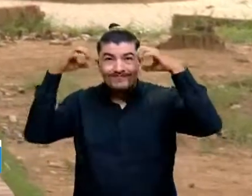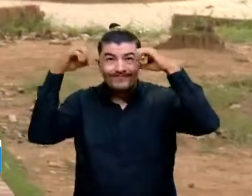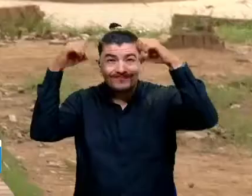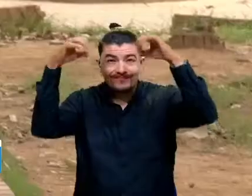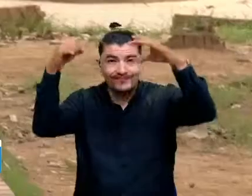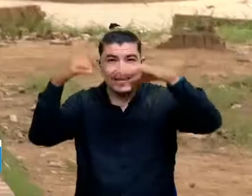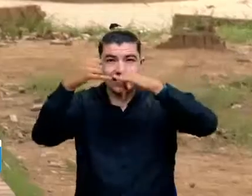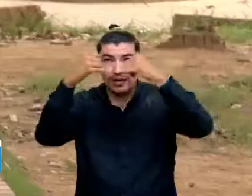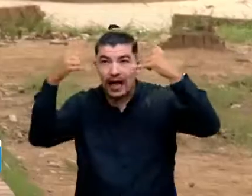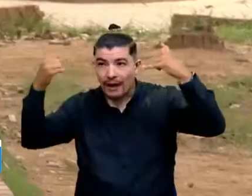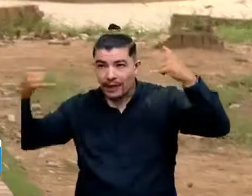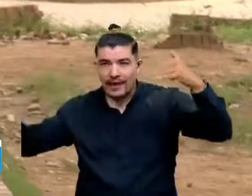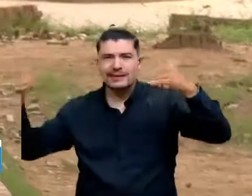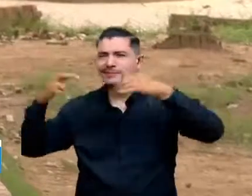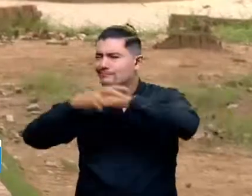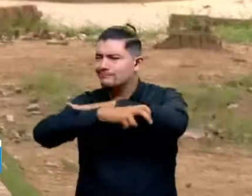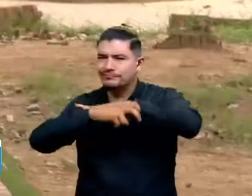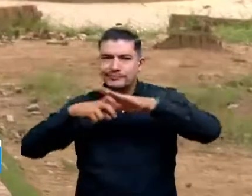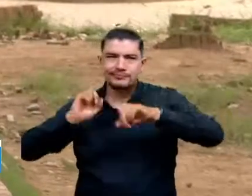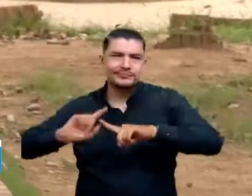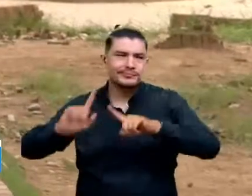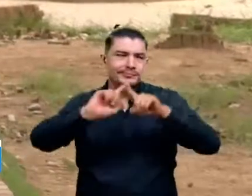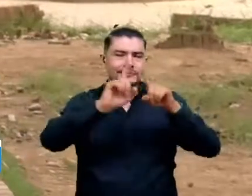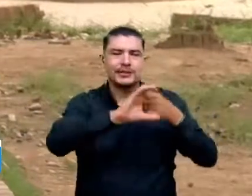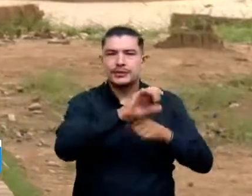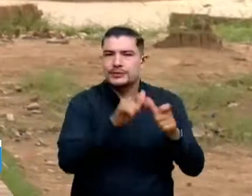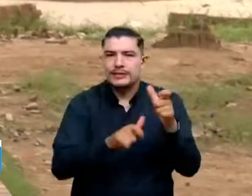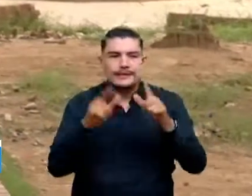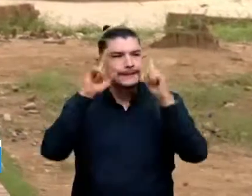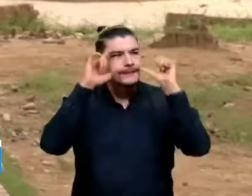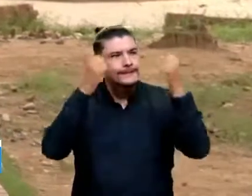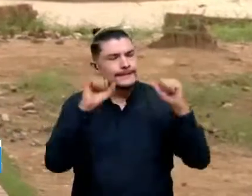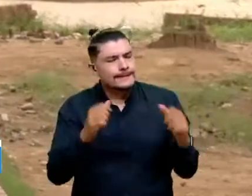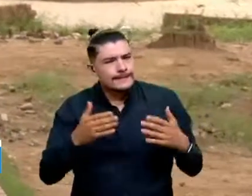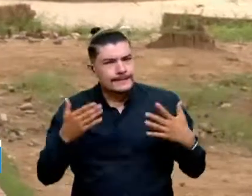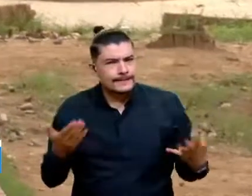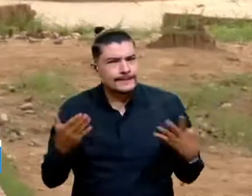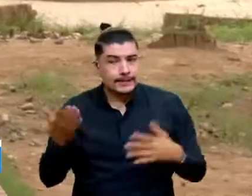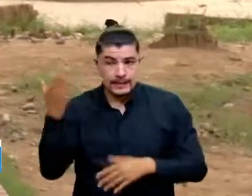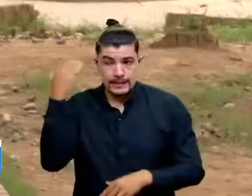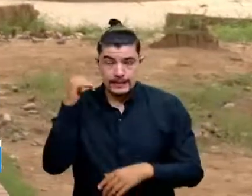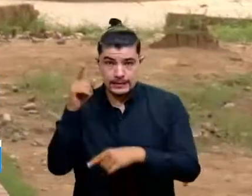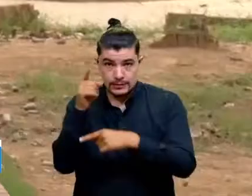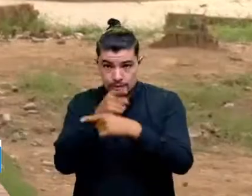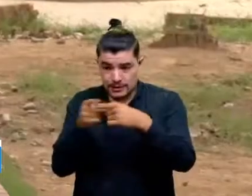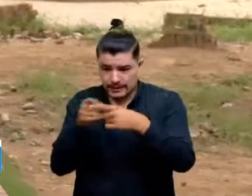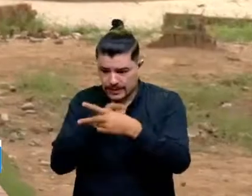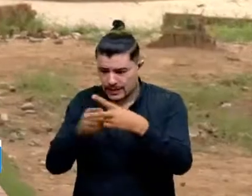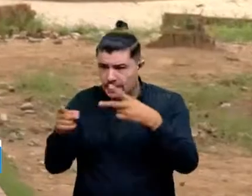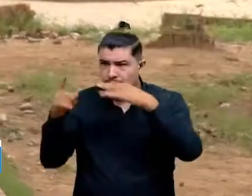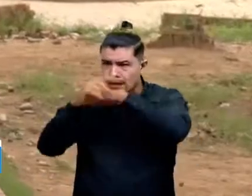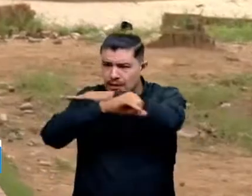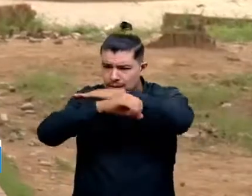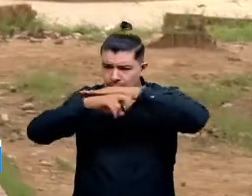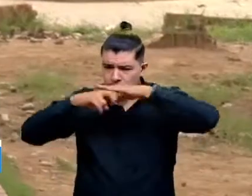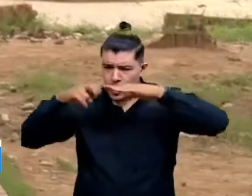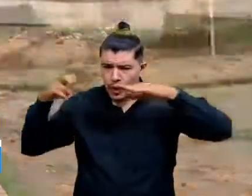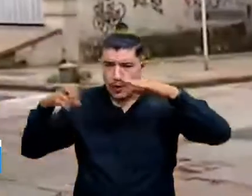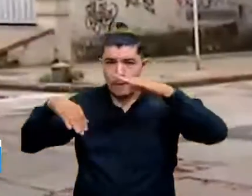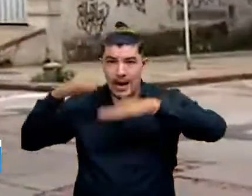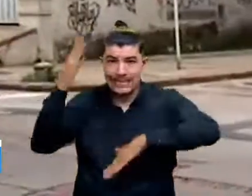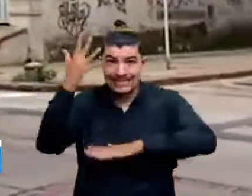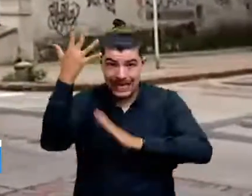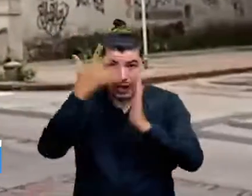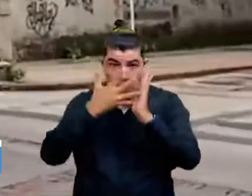en varios sectores de la ciudad, pues según las autoridades, en menos de 2 semanas se han llevado más de